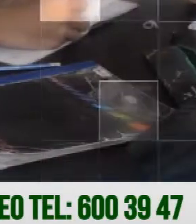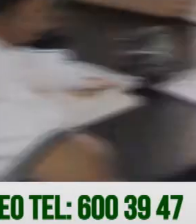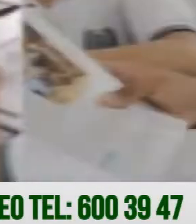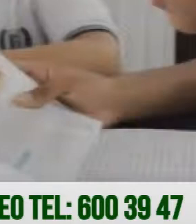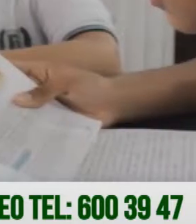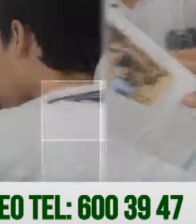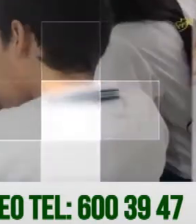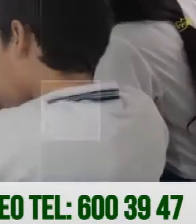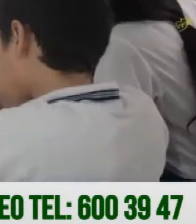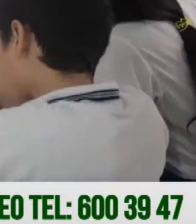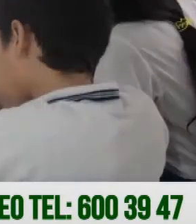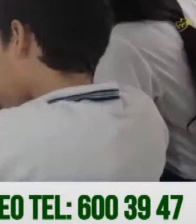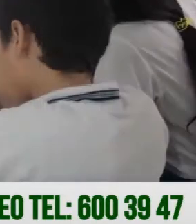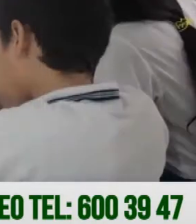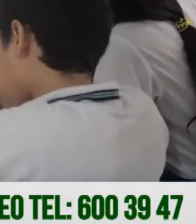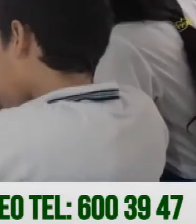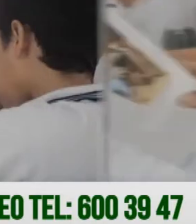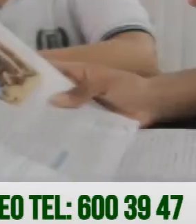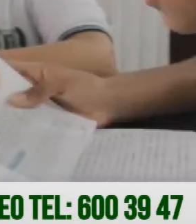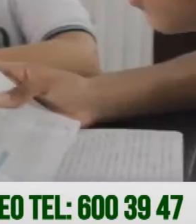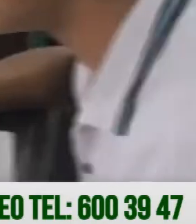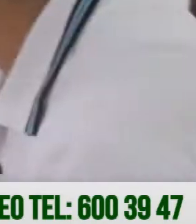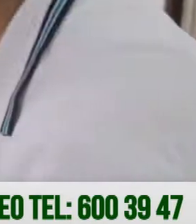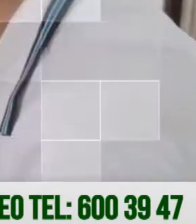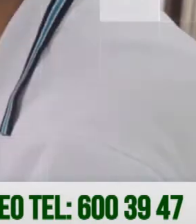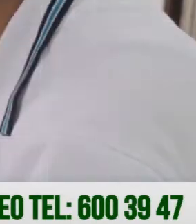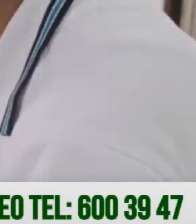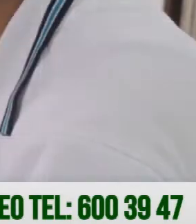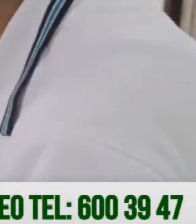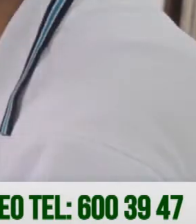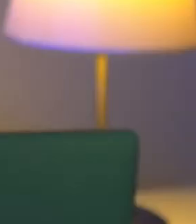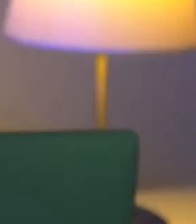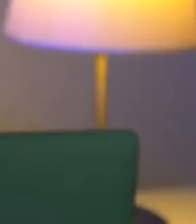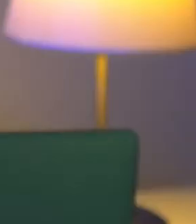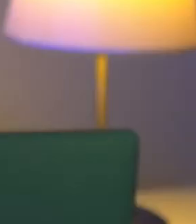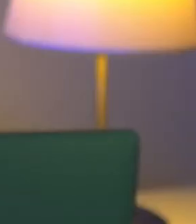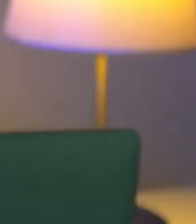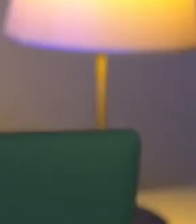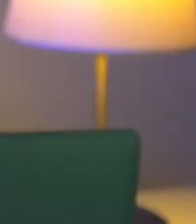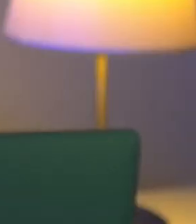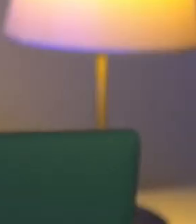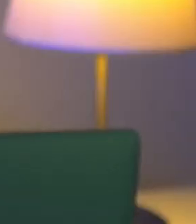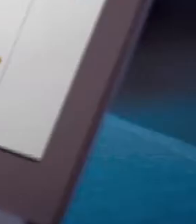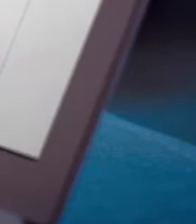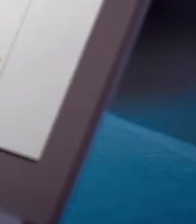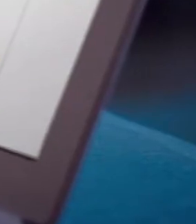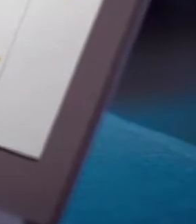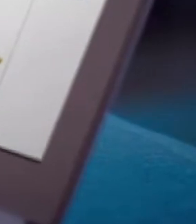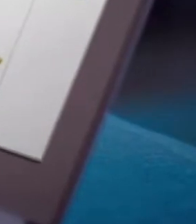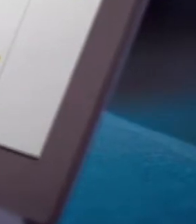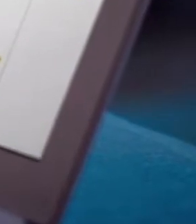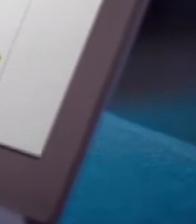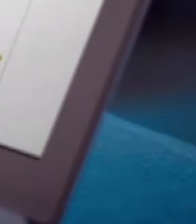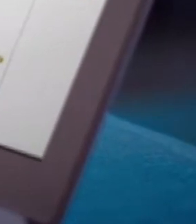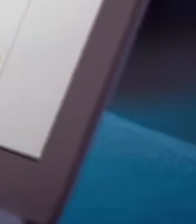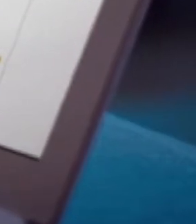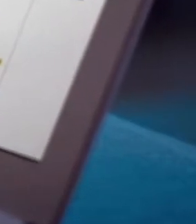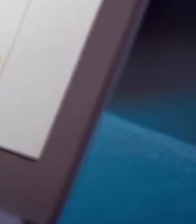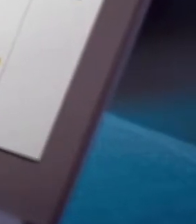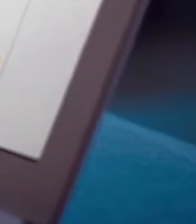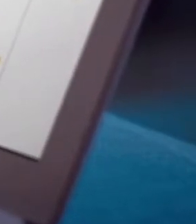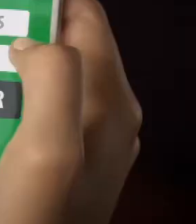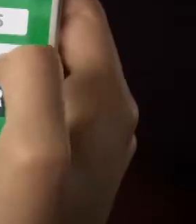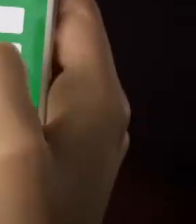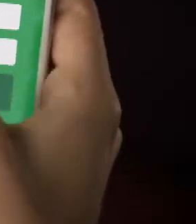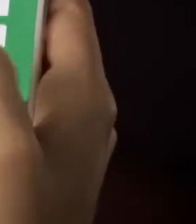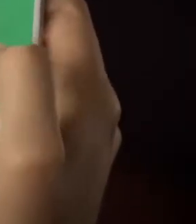ciclos, 2 grados en un año, en jornadas nocturna y fines de semana. Estar cerca es contar con un chat en línea en nuestro